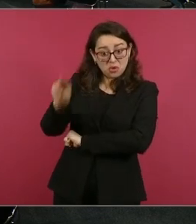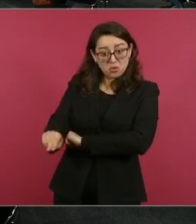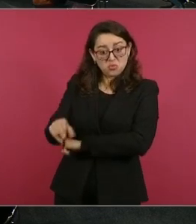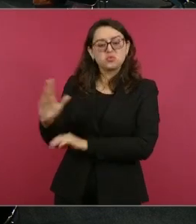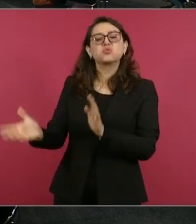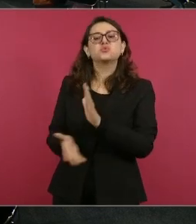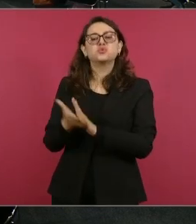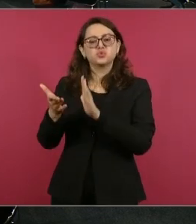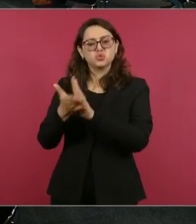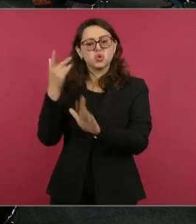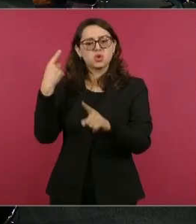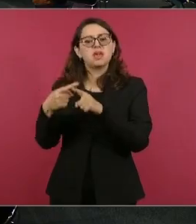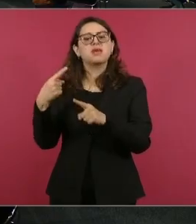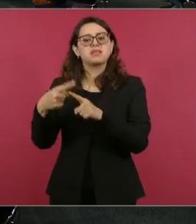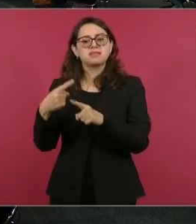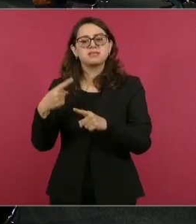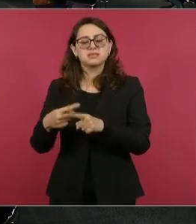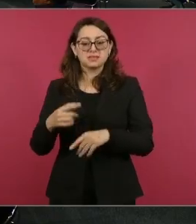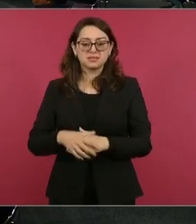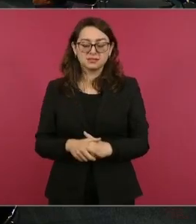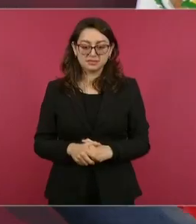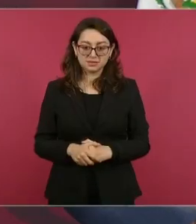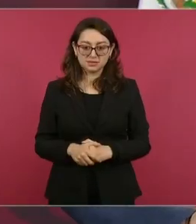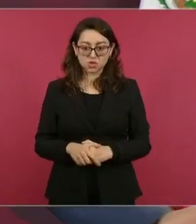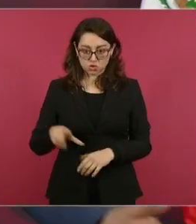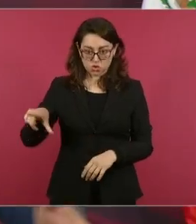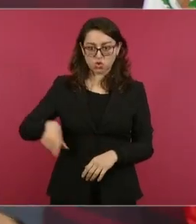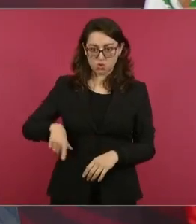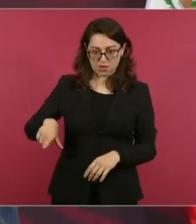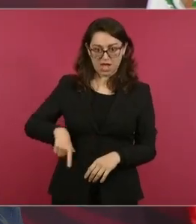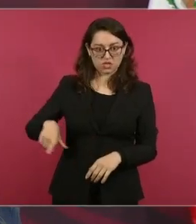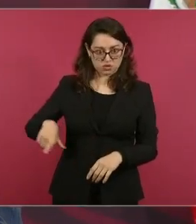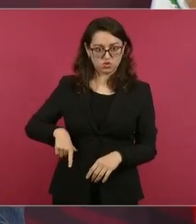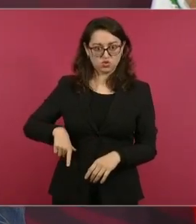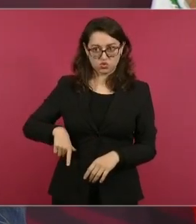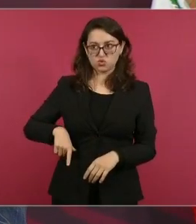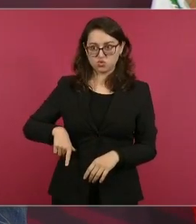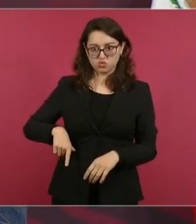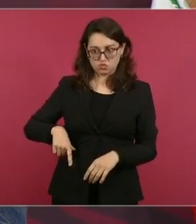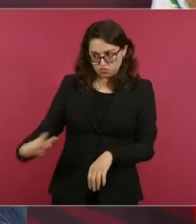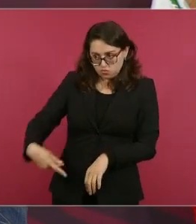construyó? Pues el pueblo.